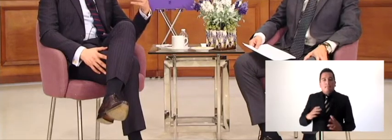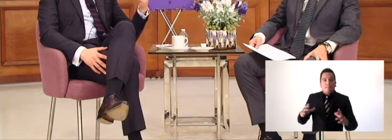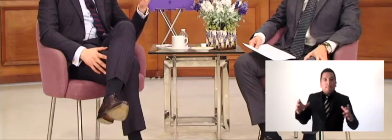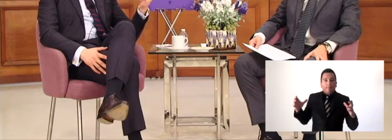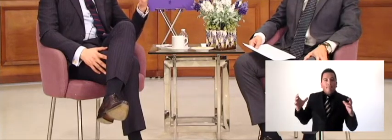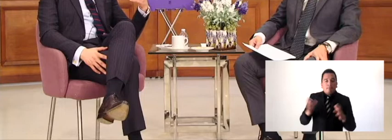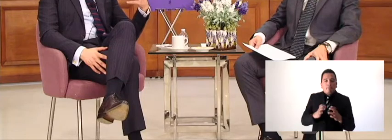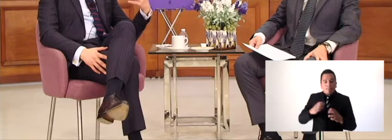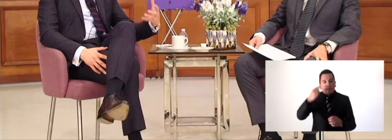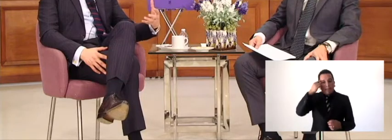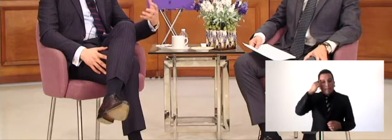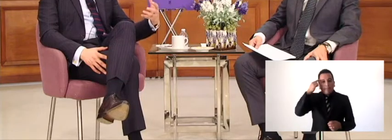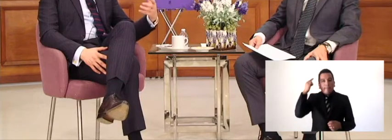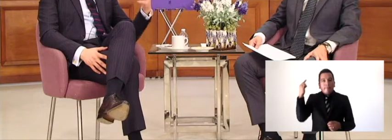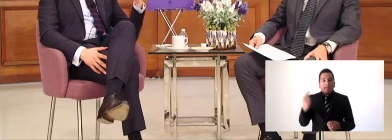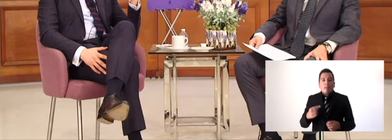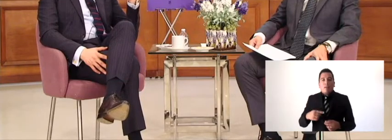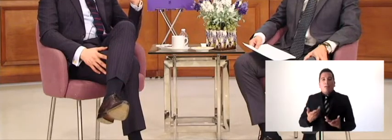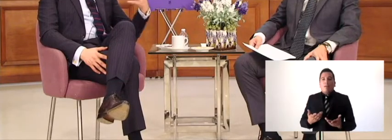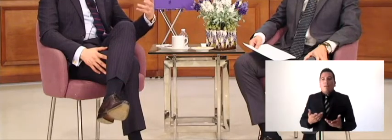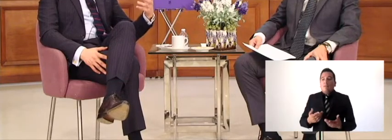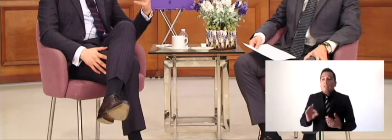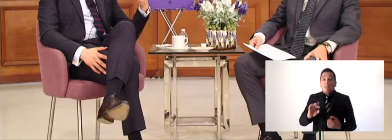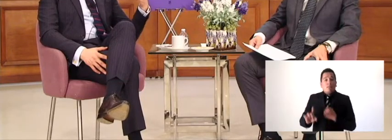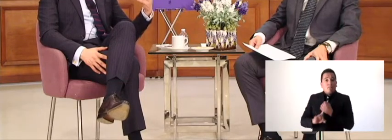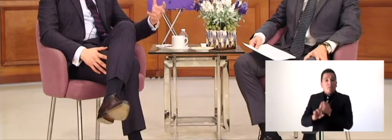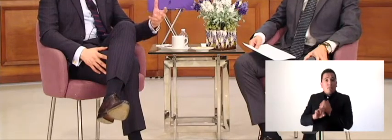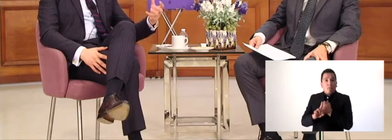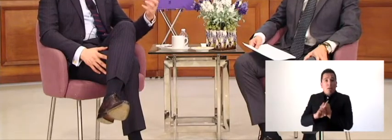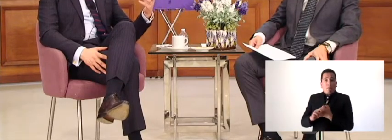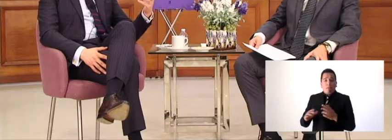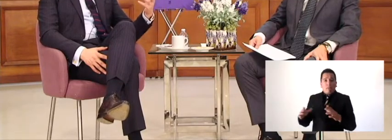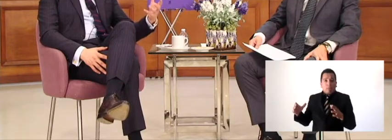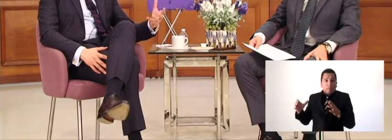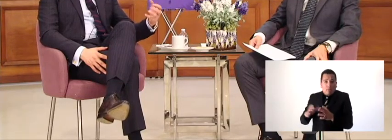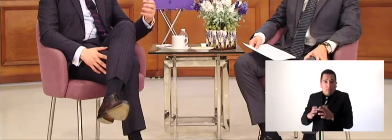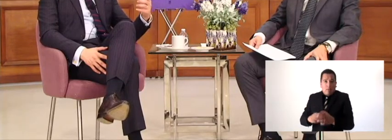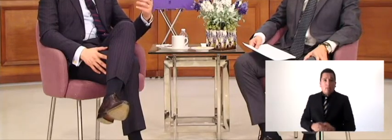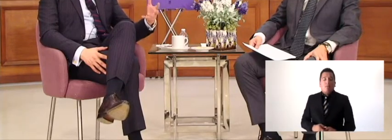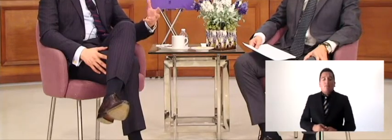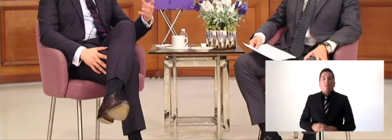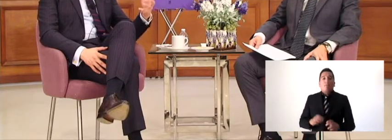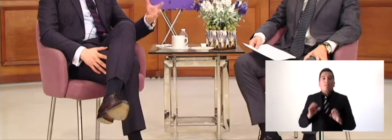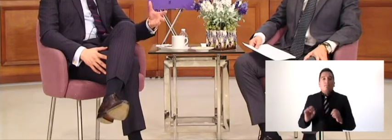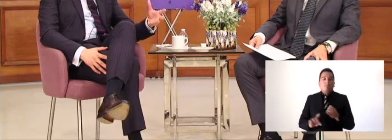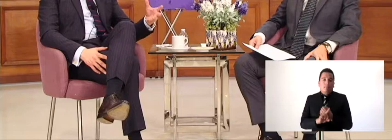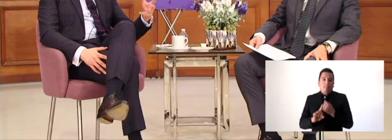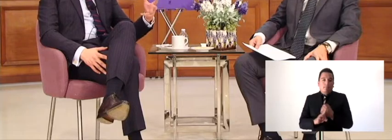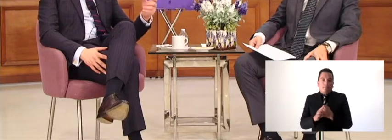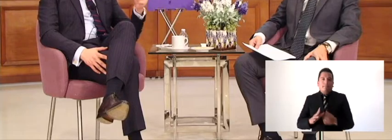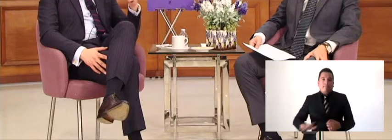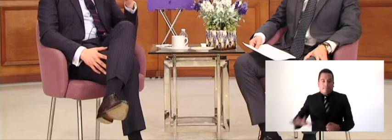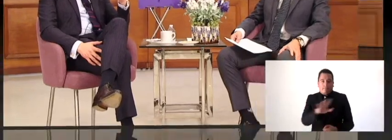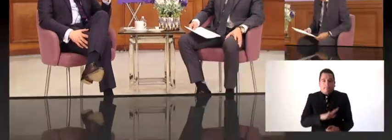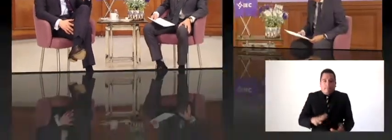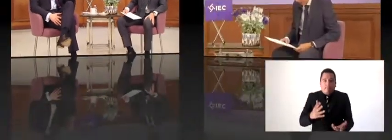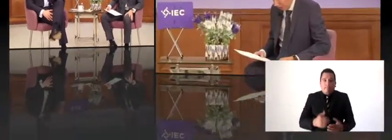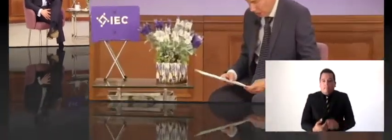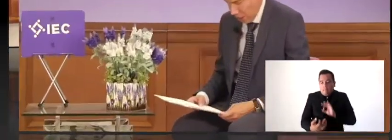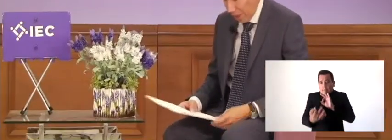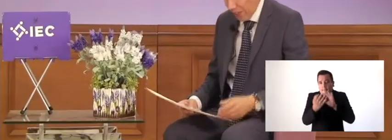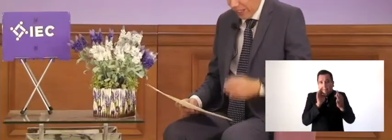una organización que te permita hacer frente a problemas muy locales, muy estatales o muy